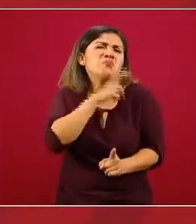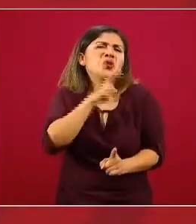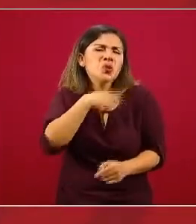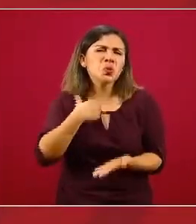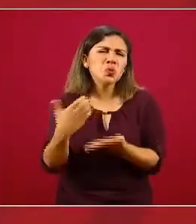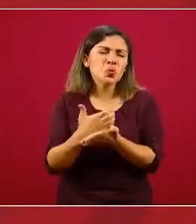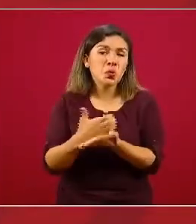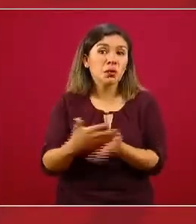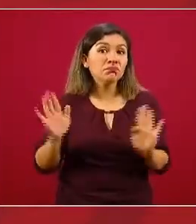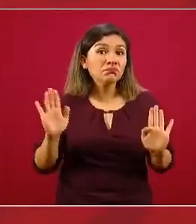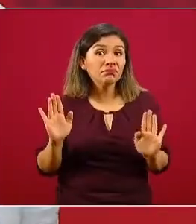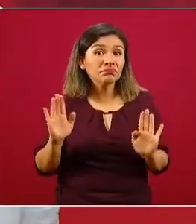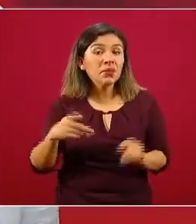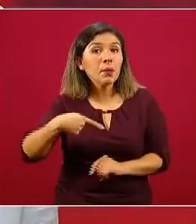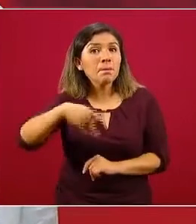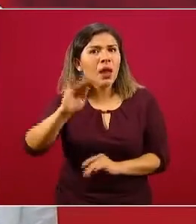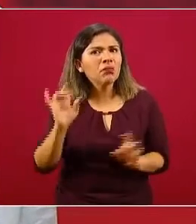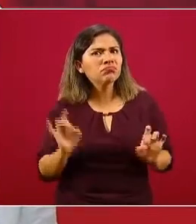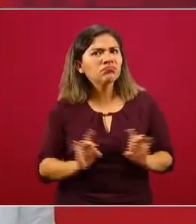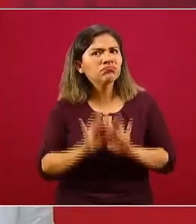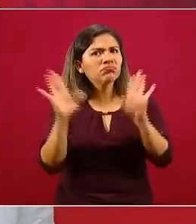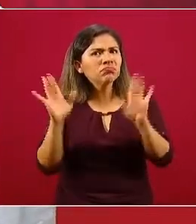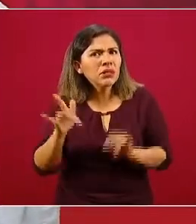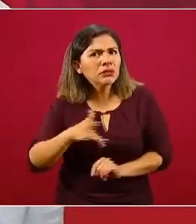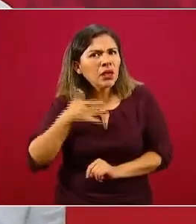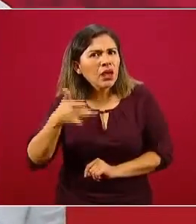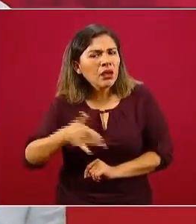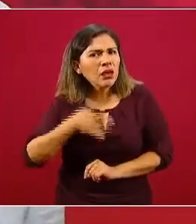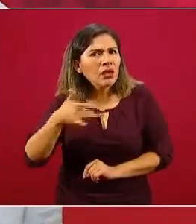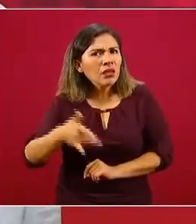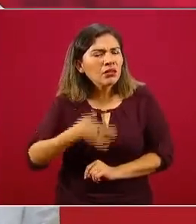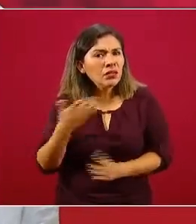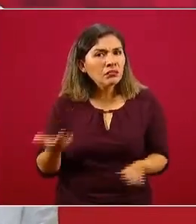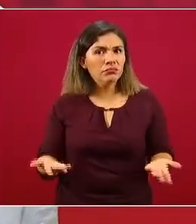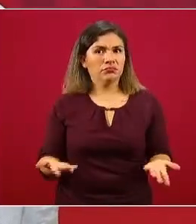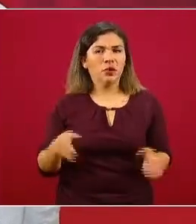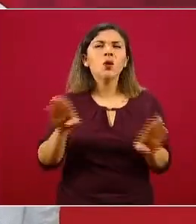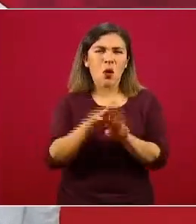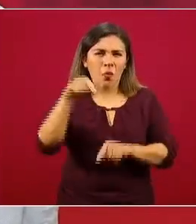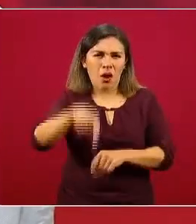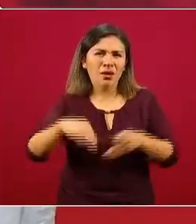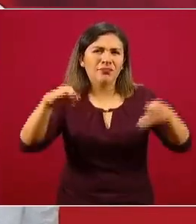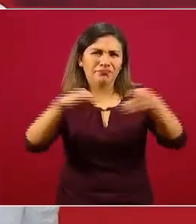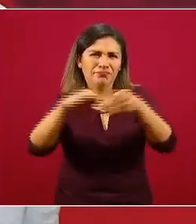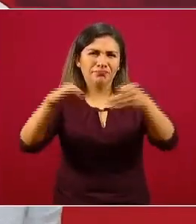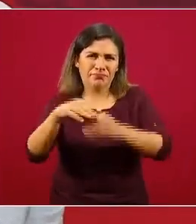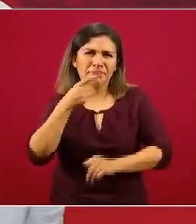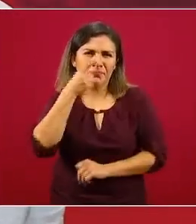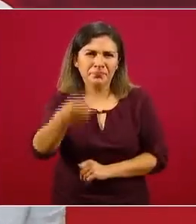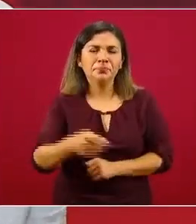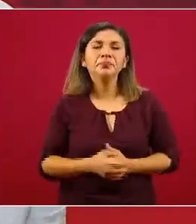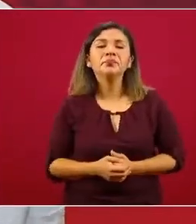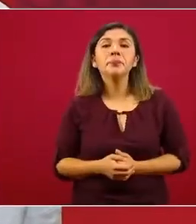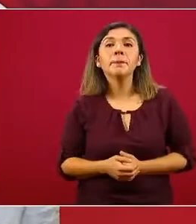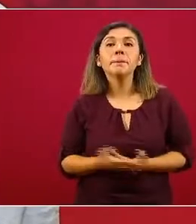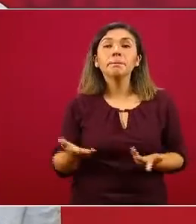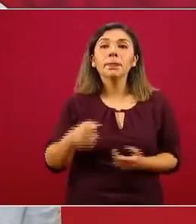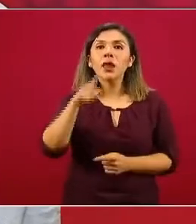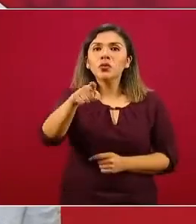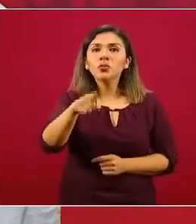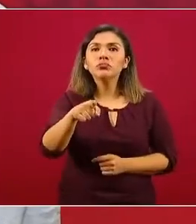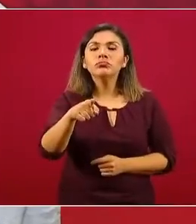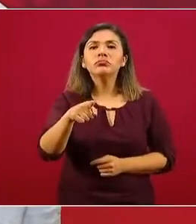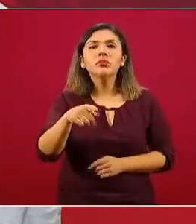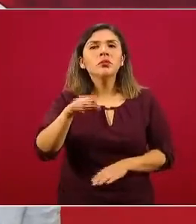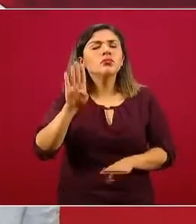Pero quizá empieza a tener algunos síntomas que aquí hemos mencionado y que hoy voy a volver a mencionar, y usted no le está